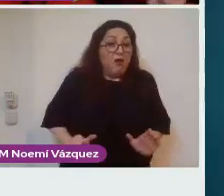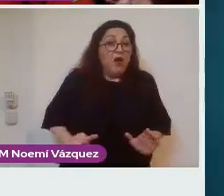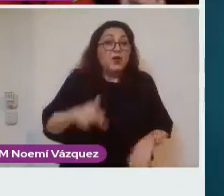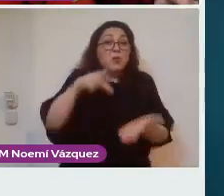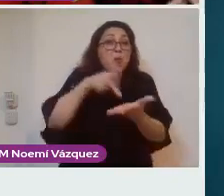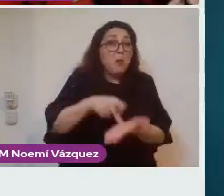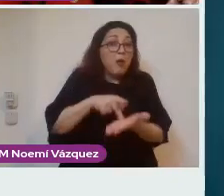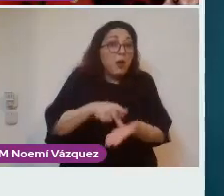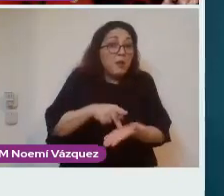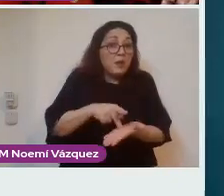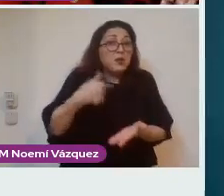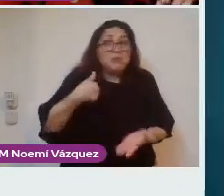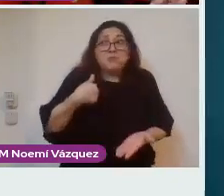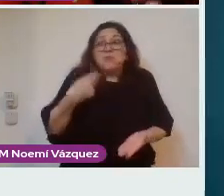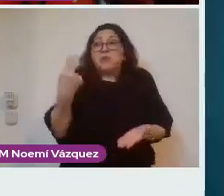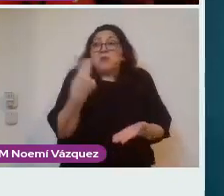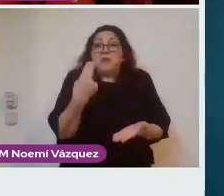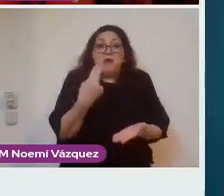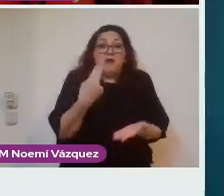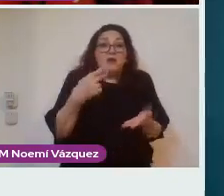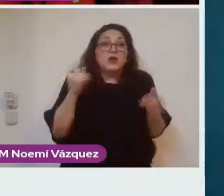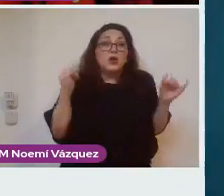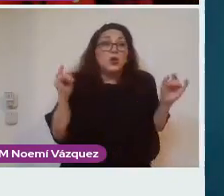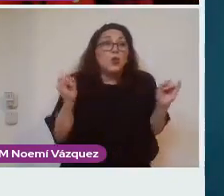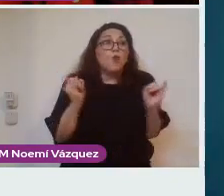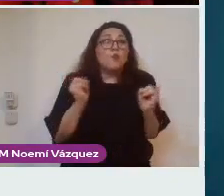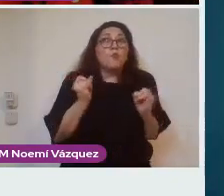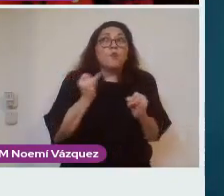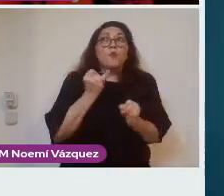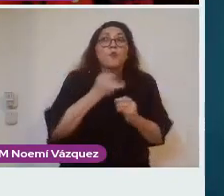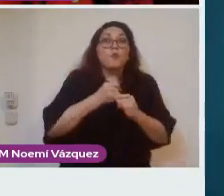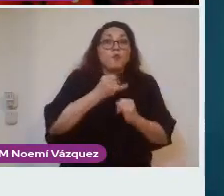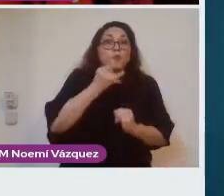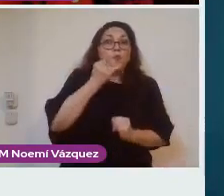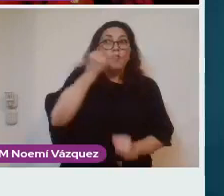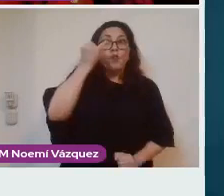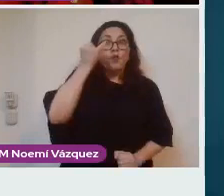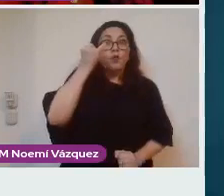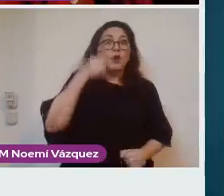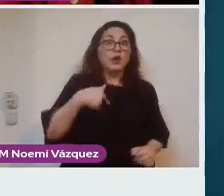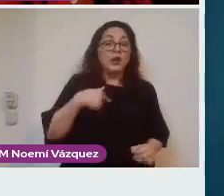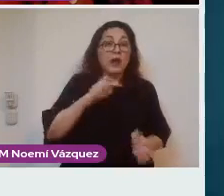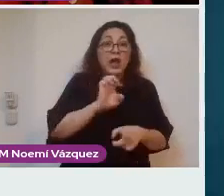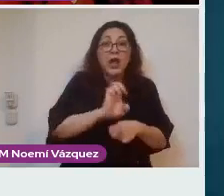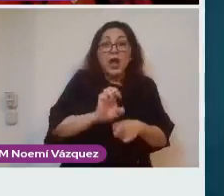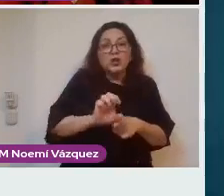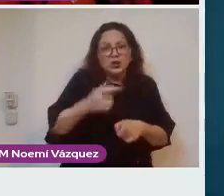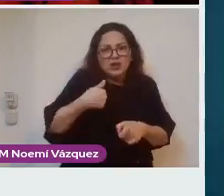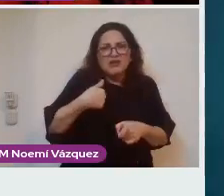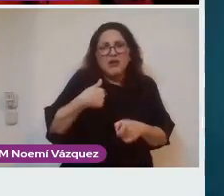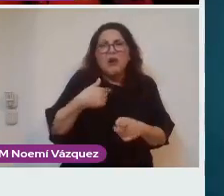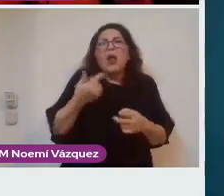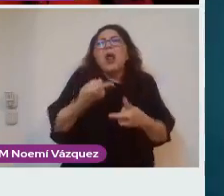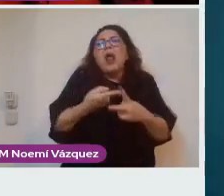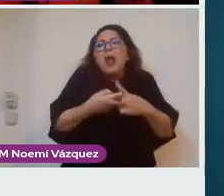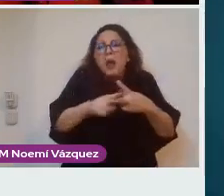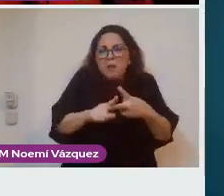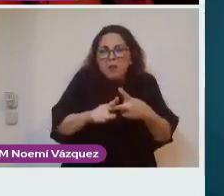Este trastorno también de los atracones, que a veces son episodios recurrentes, que ya les decía, es